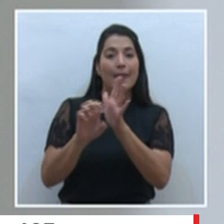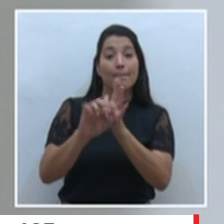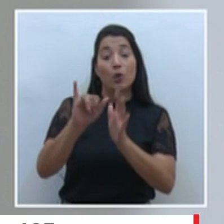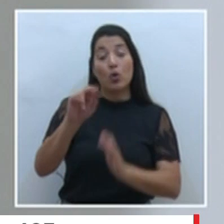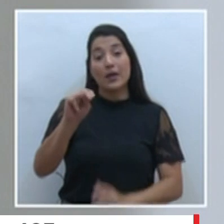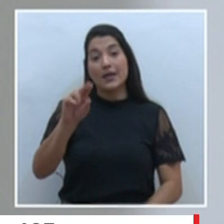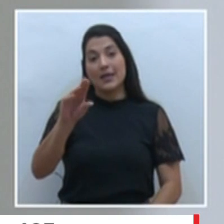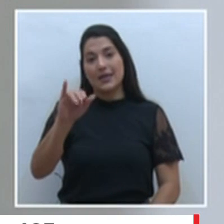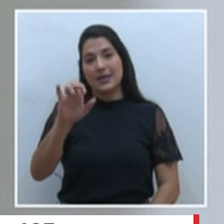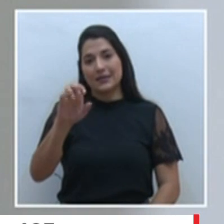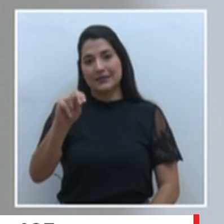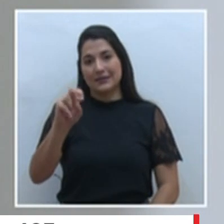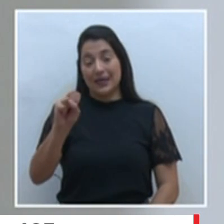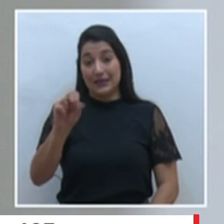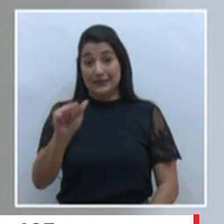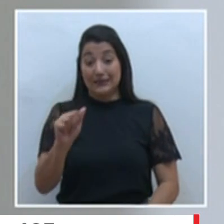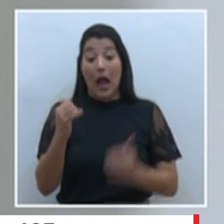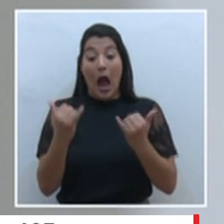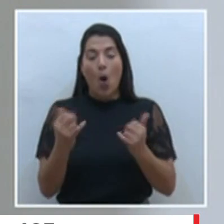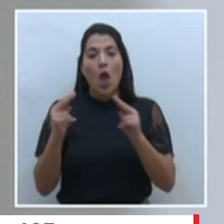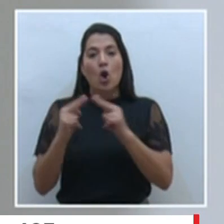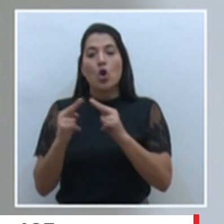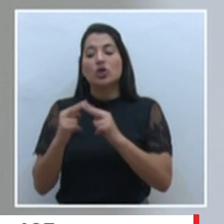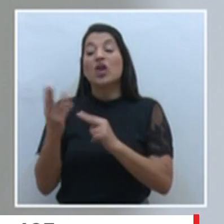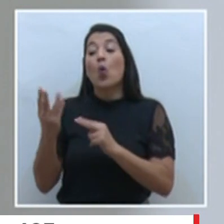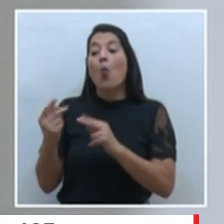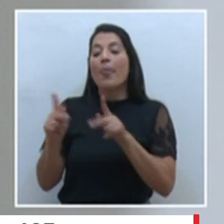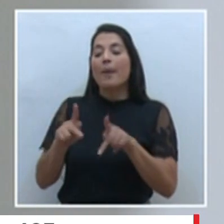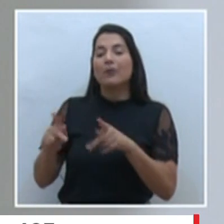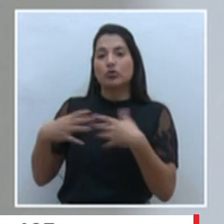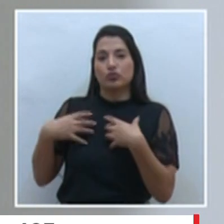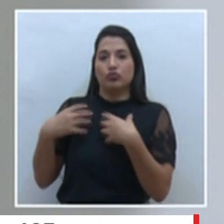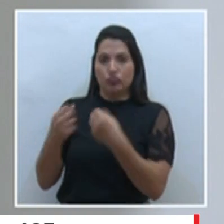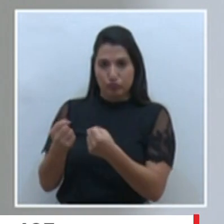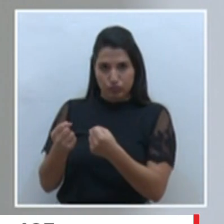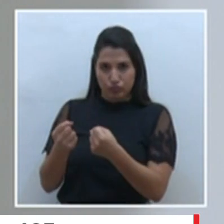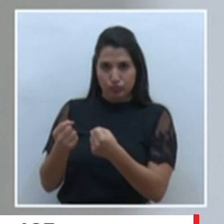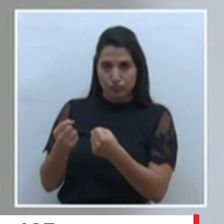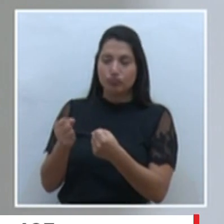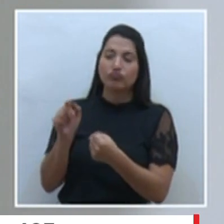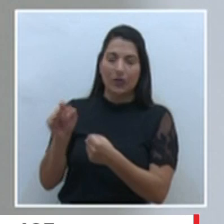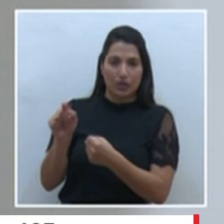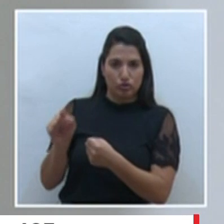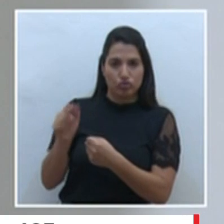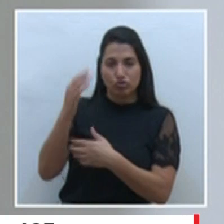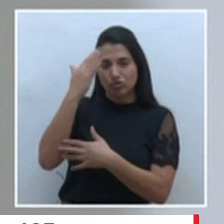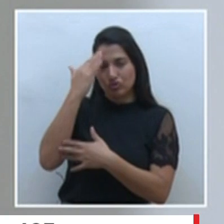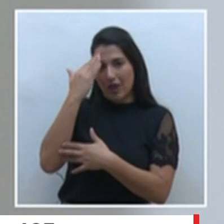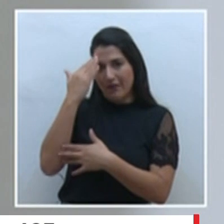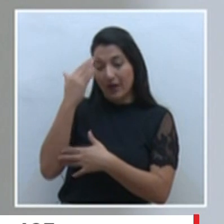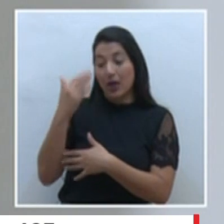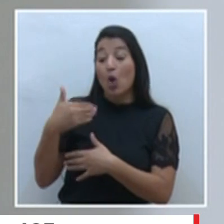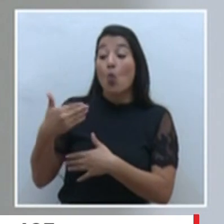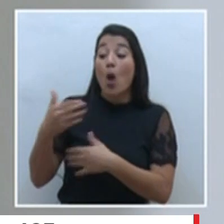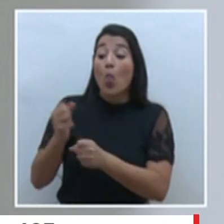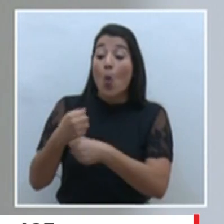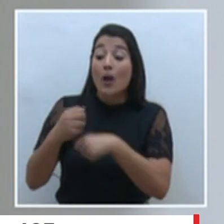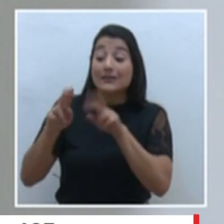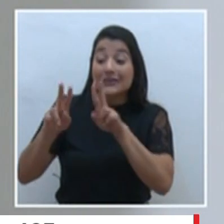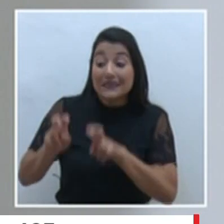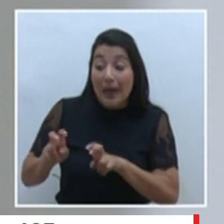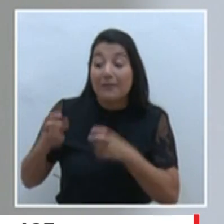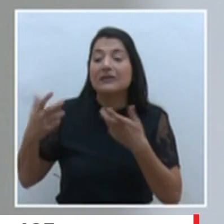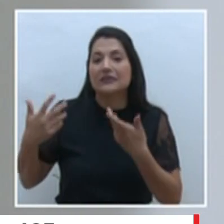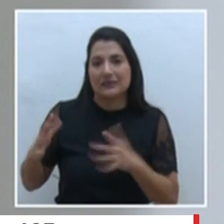maneja los recuperados, porque por lineamiento ellos son los que manejan los exámenes que se hacen para decretar